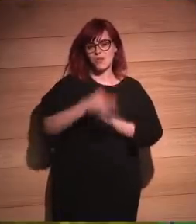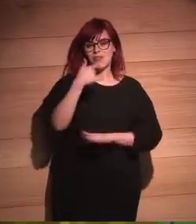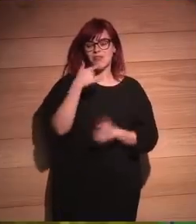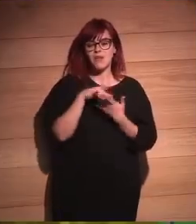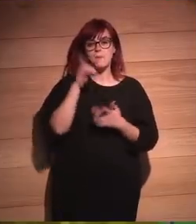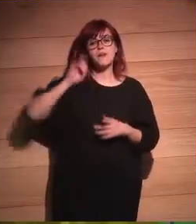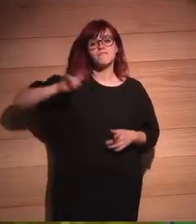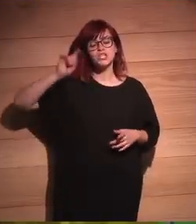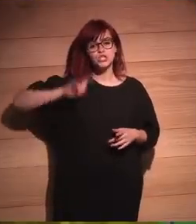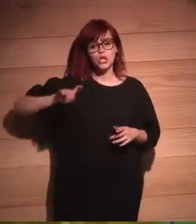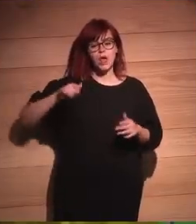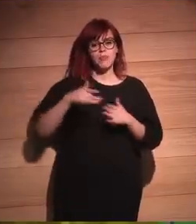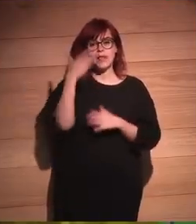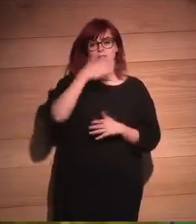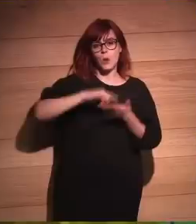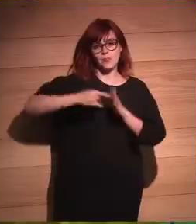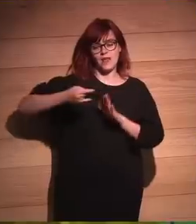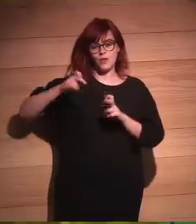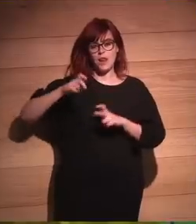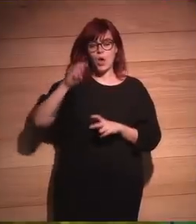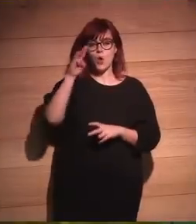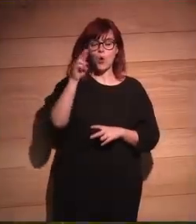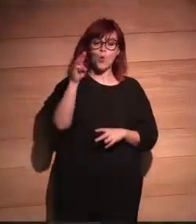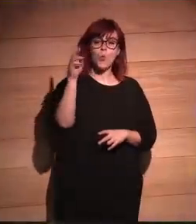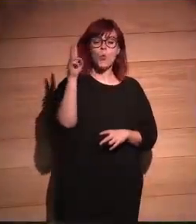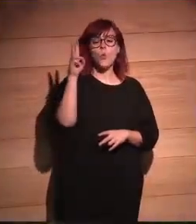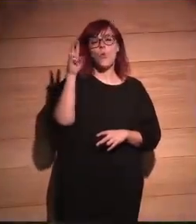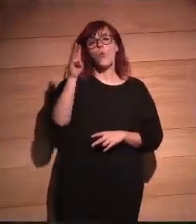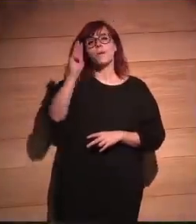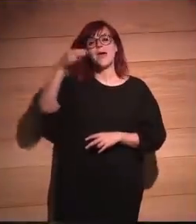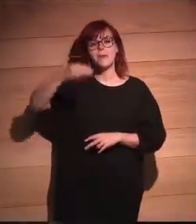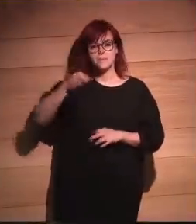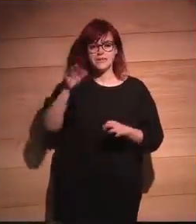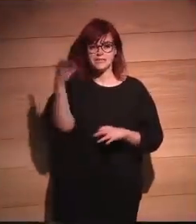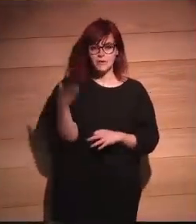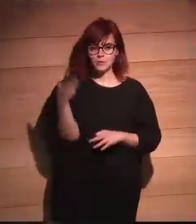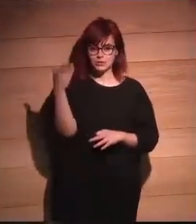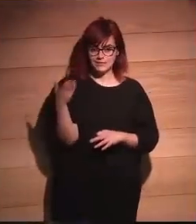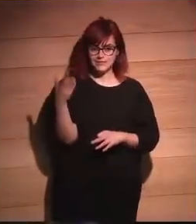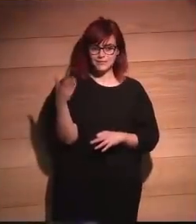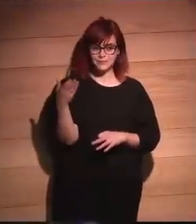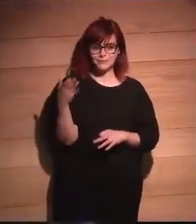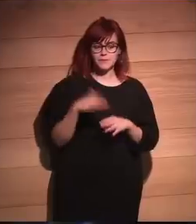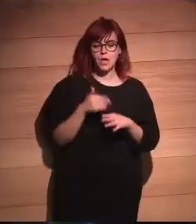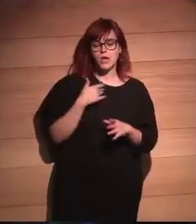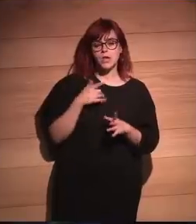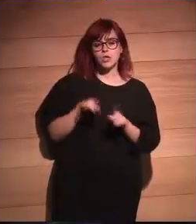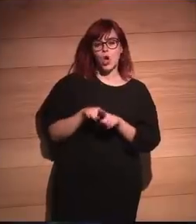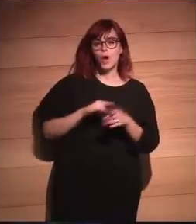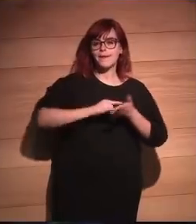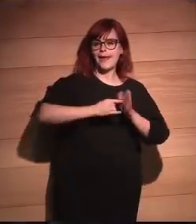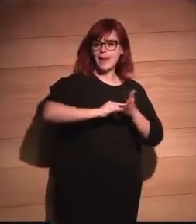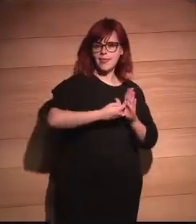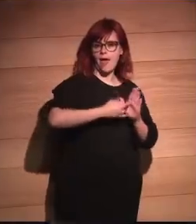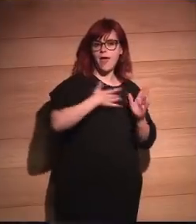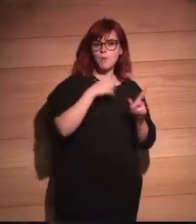soy profesora de la Escuela de Teleco de la UPM. Y al final esto es importante porque mi background es de ingeniería, ¿no?